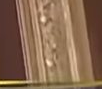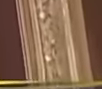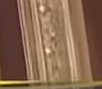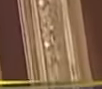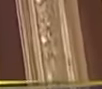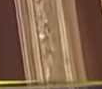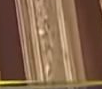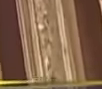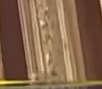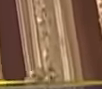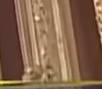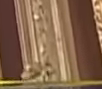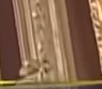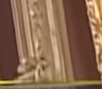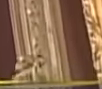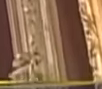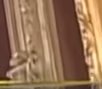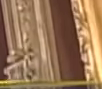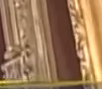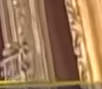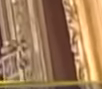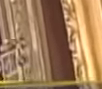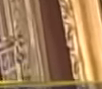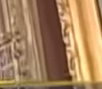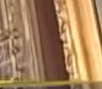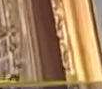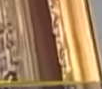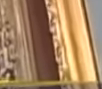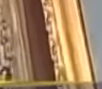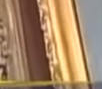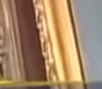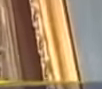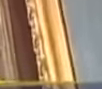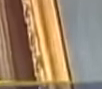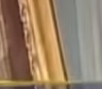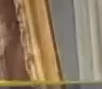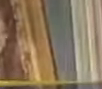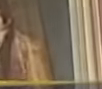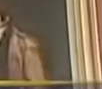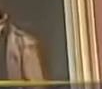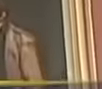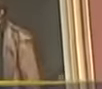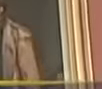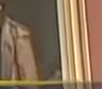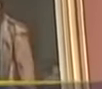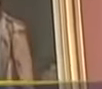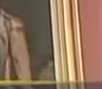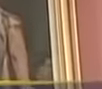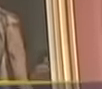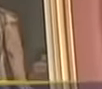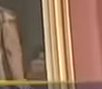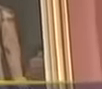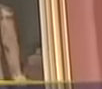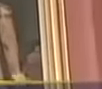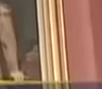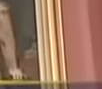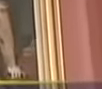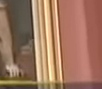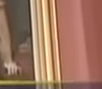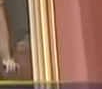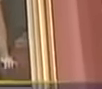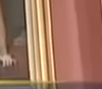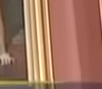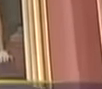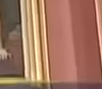Ellos nos dieron nuestra identidad. Ellos nos dieron nuestro carácter. Ellos nos